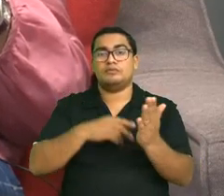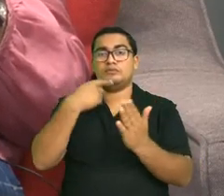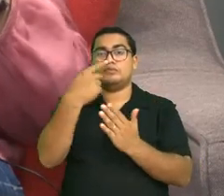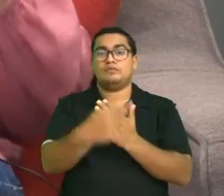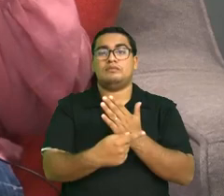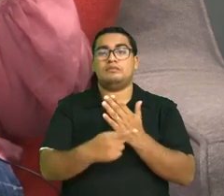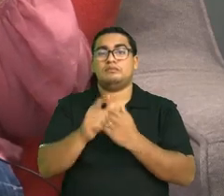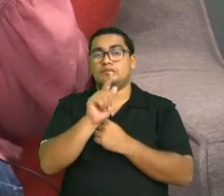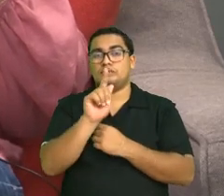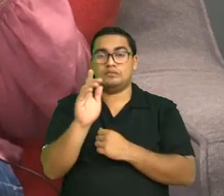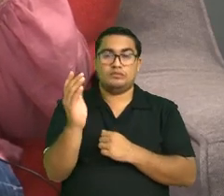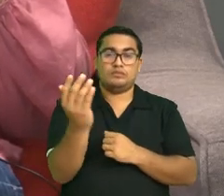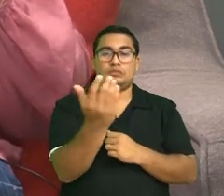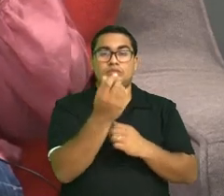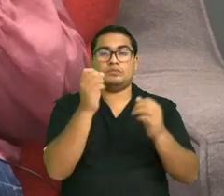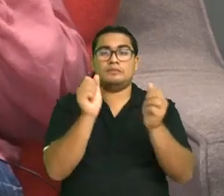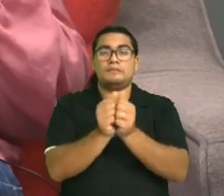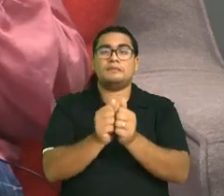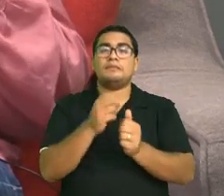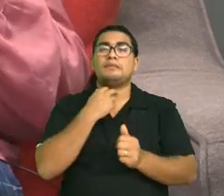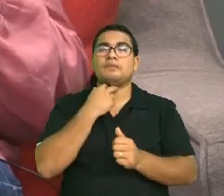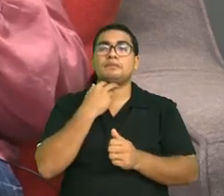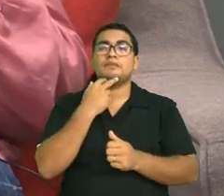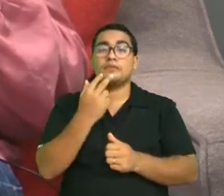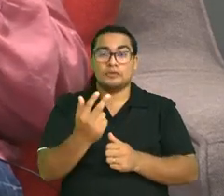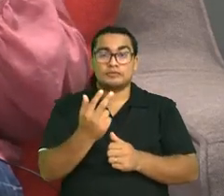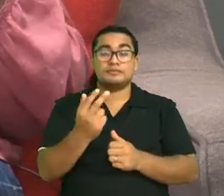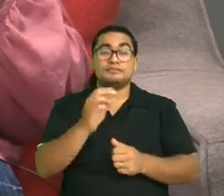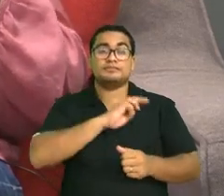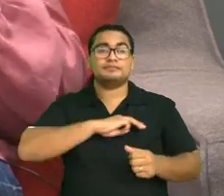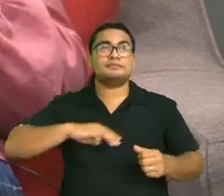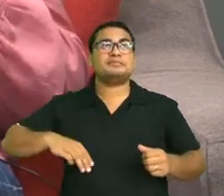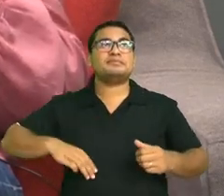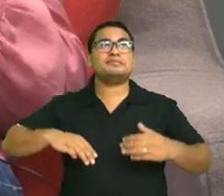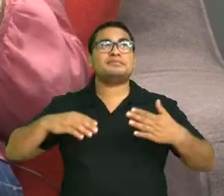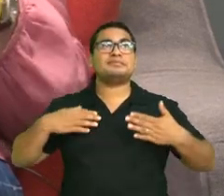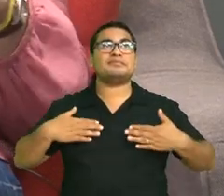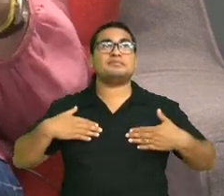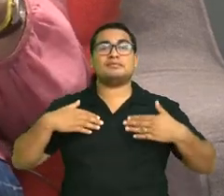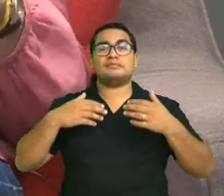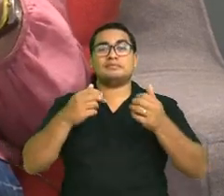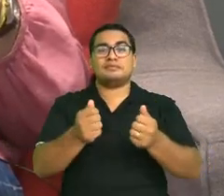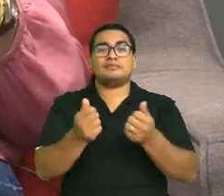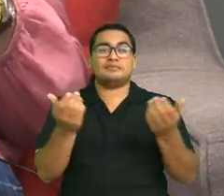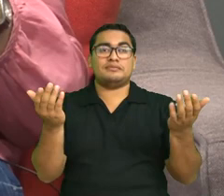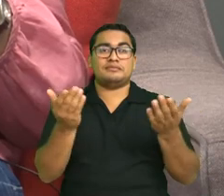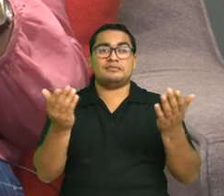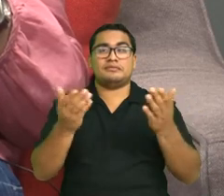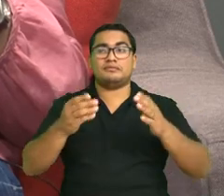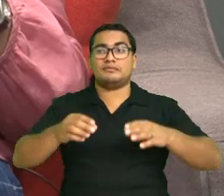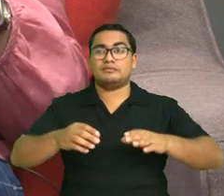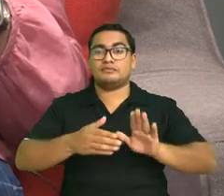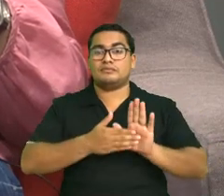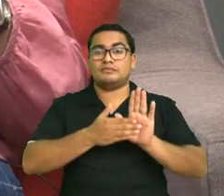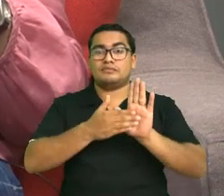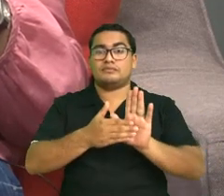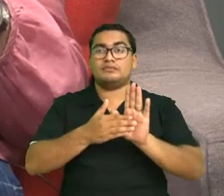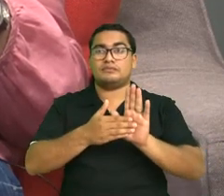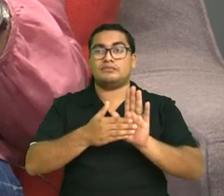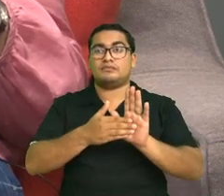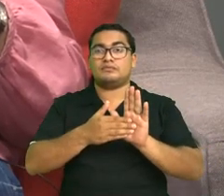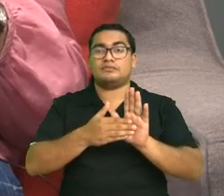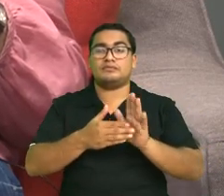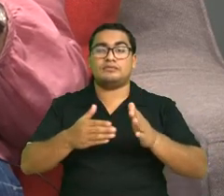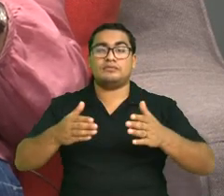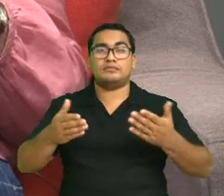de ese momento, el Ministerio de Salud, a través de su modelo, que se llamamos el modelo